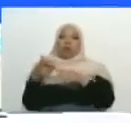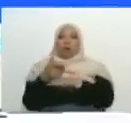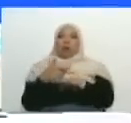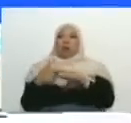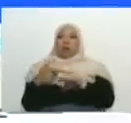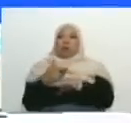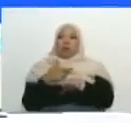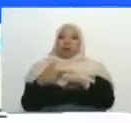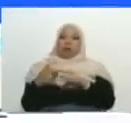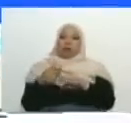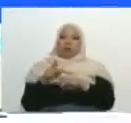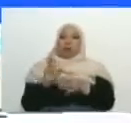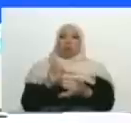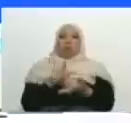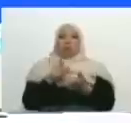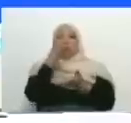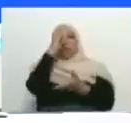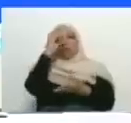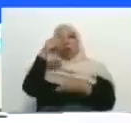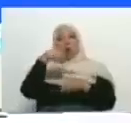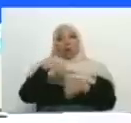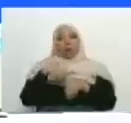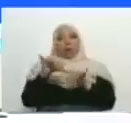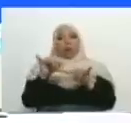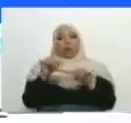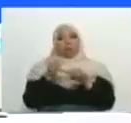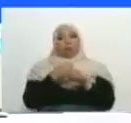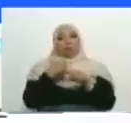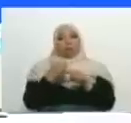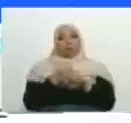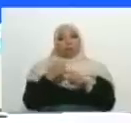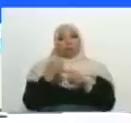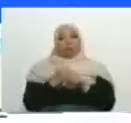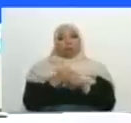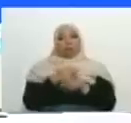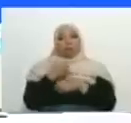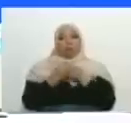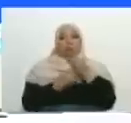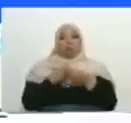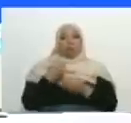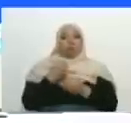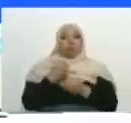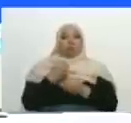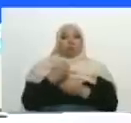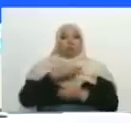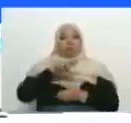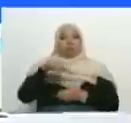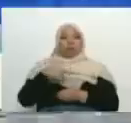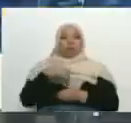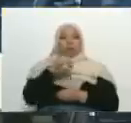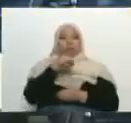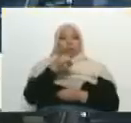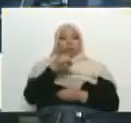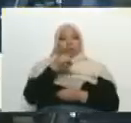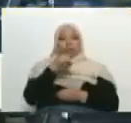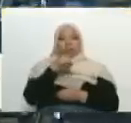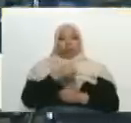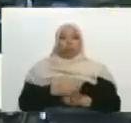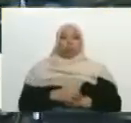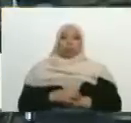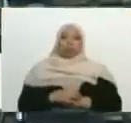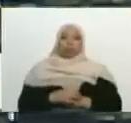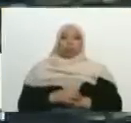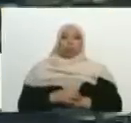Unidos, poniéndose de acuerdo. La misa en escena. ¿Cómo sería la puesta en escena de